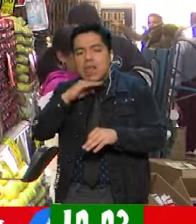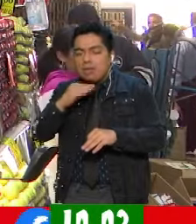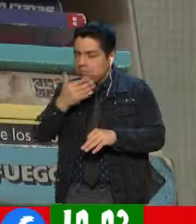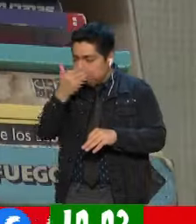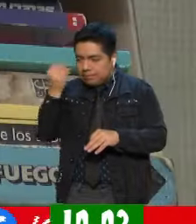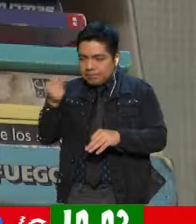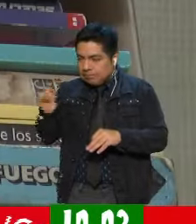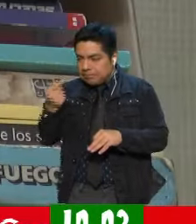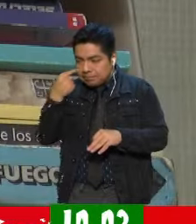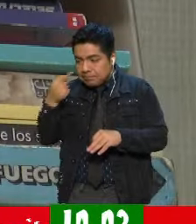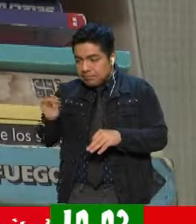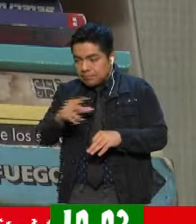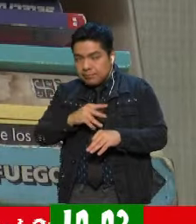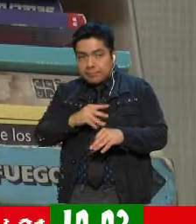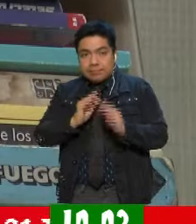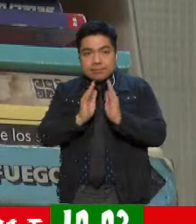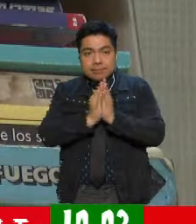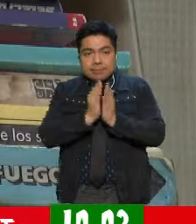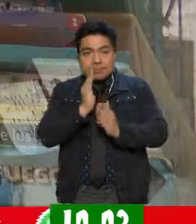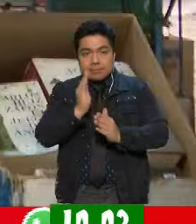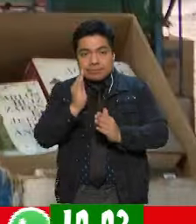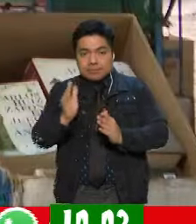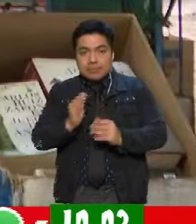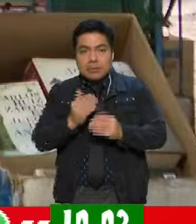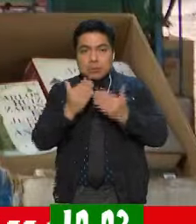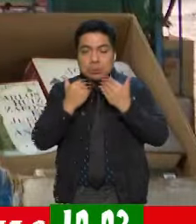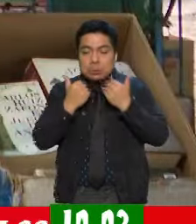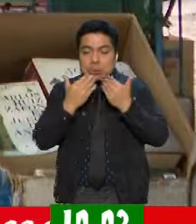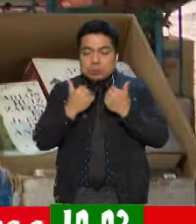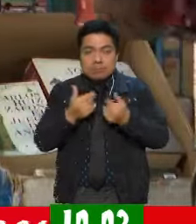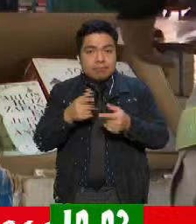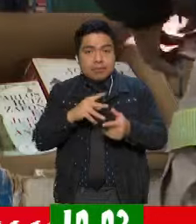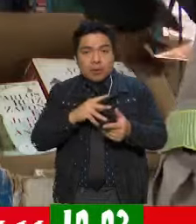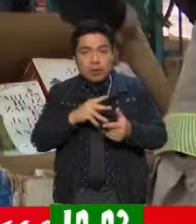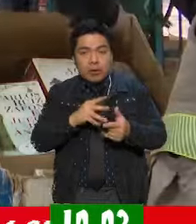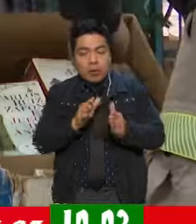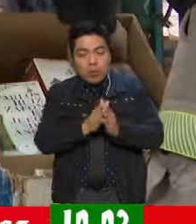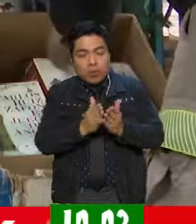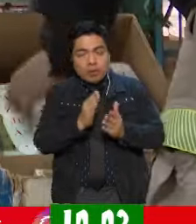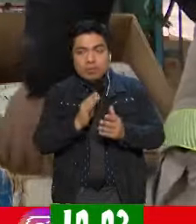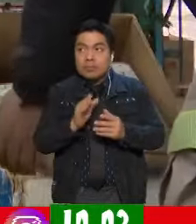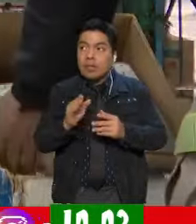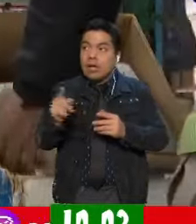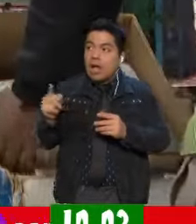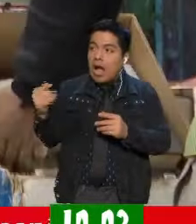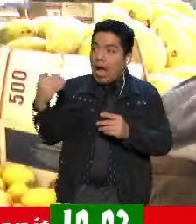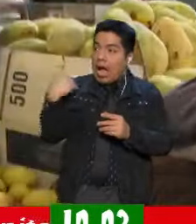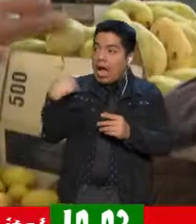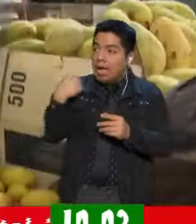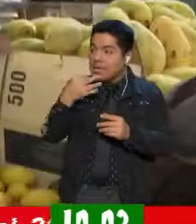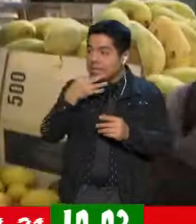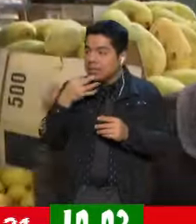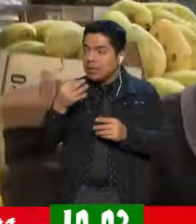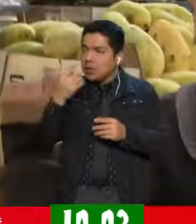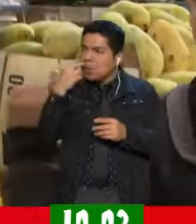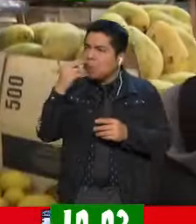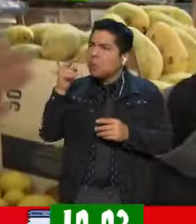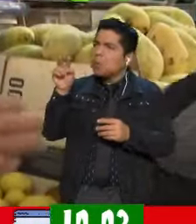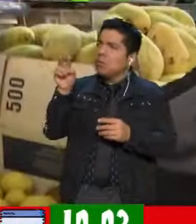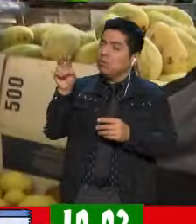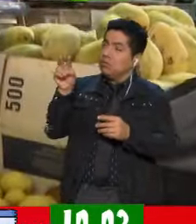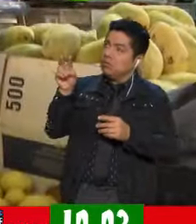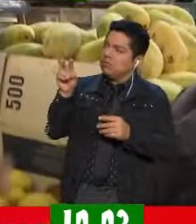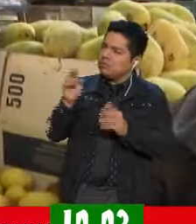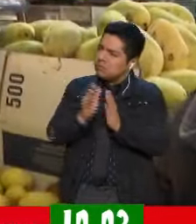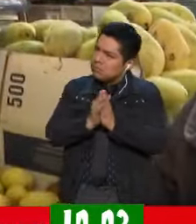cuenta no no no no se fijan que hay una biblioteca aquí y hasta que alguien más les dice vi que estaban viendo